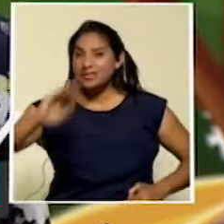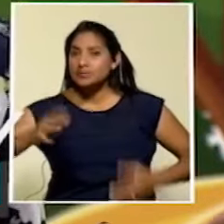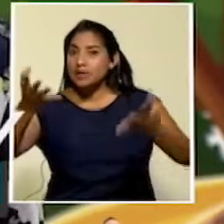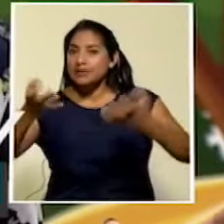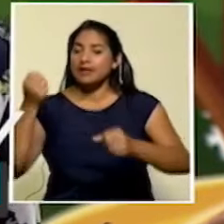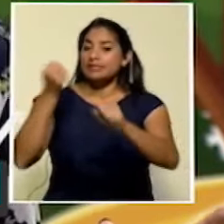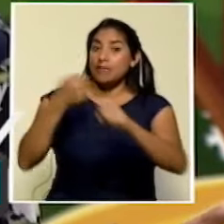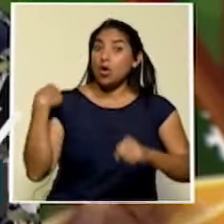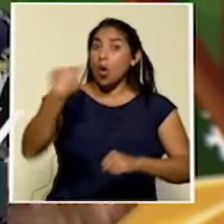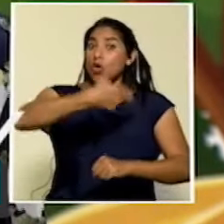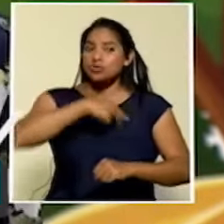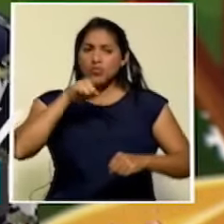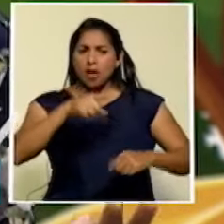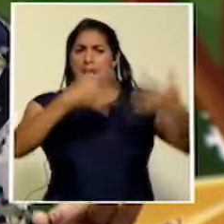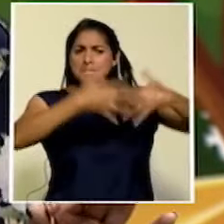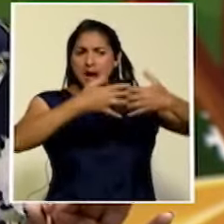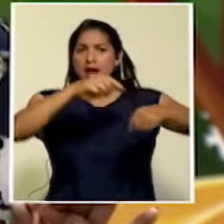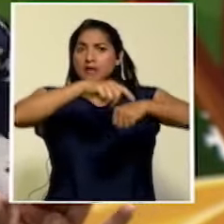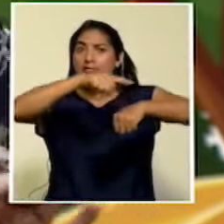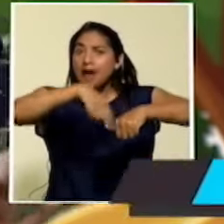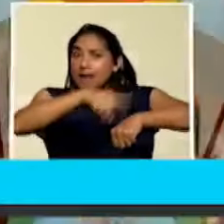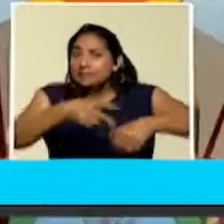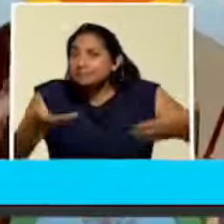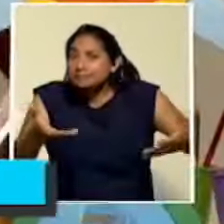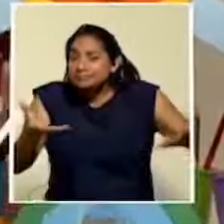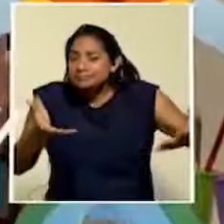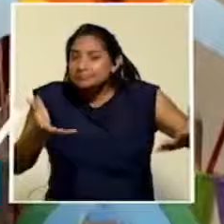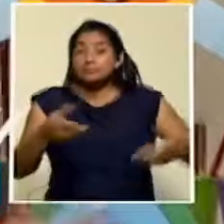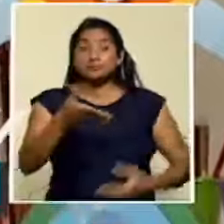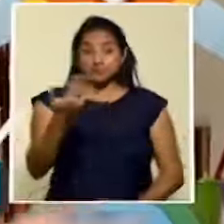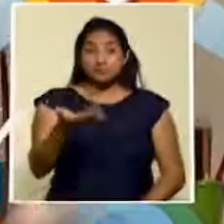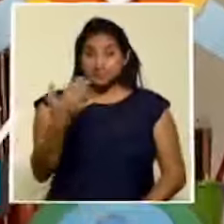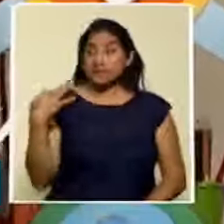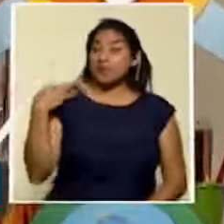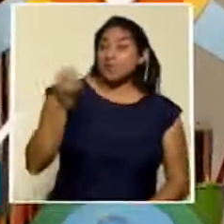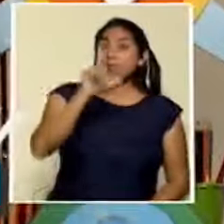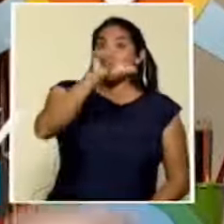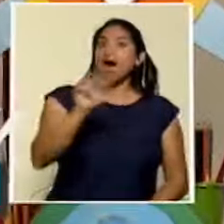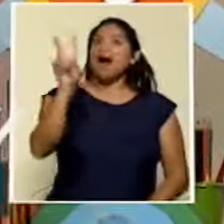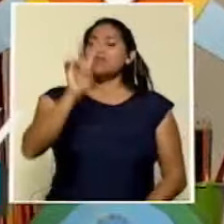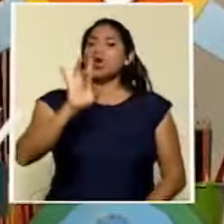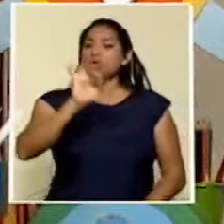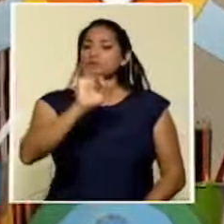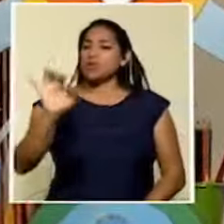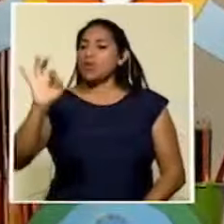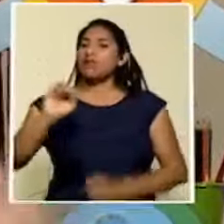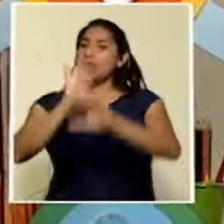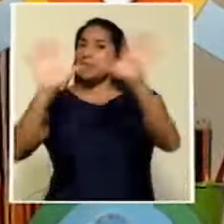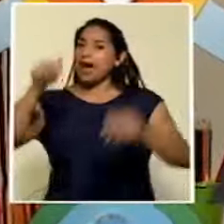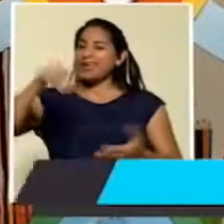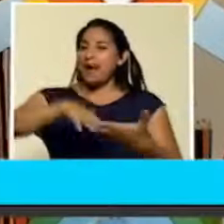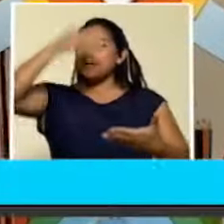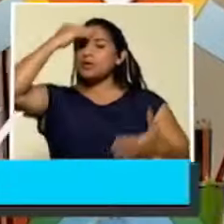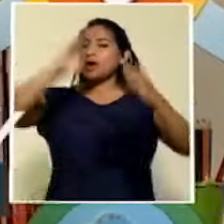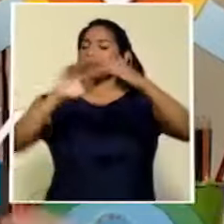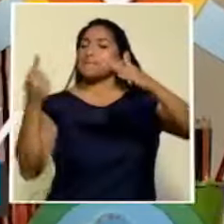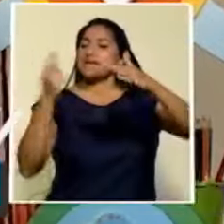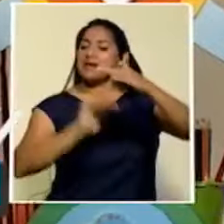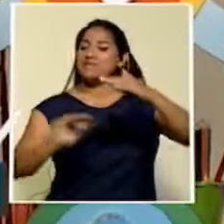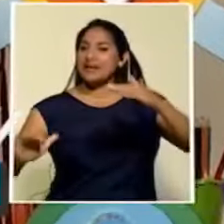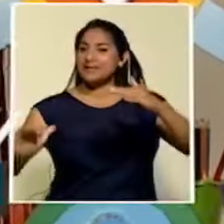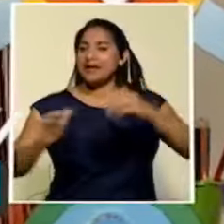¿Quieren trabajar con nosotras en la máquina del tiempo? Los invitamos de lunes a viernes de 8 a 9 de la mañana aquí en Aprendo en